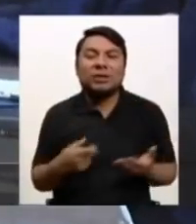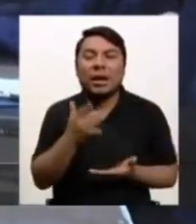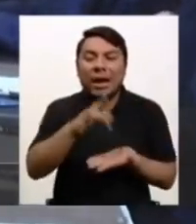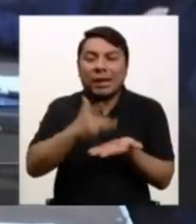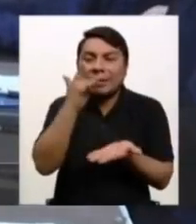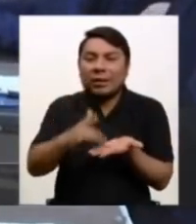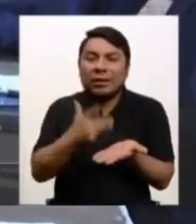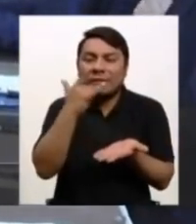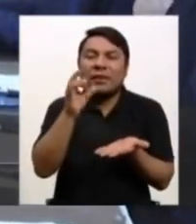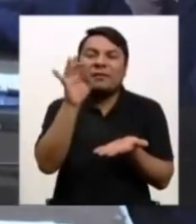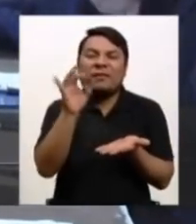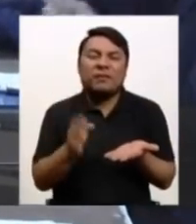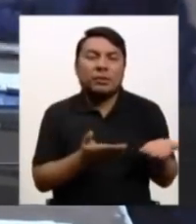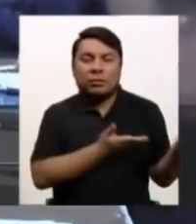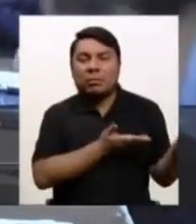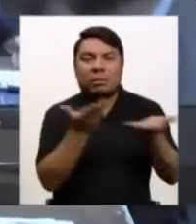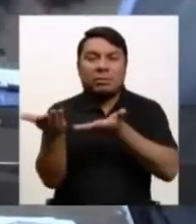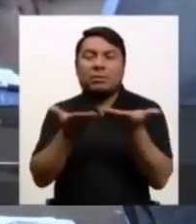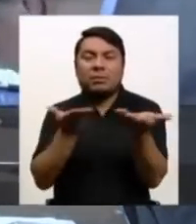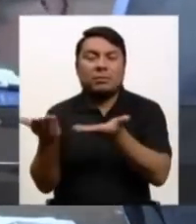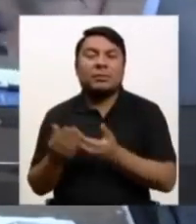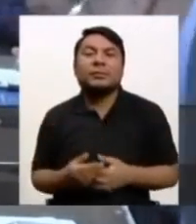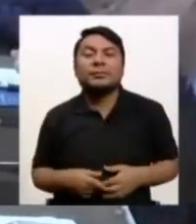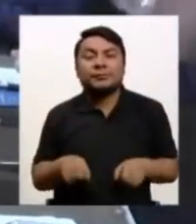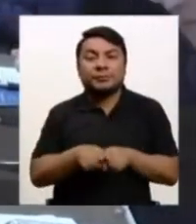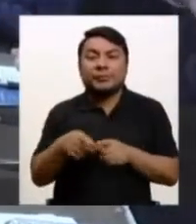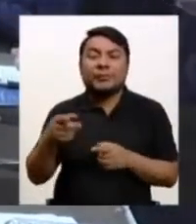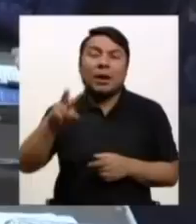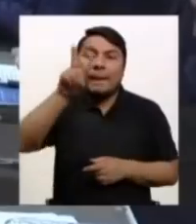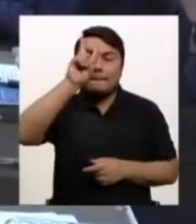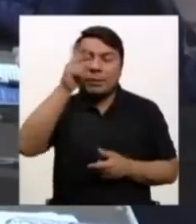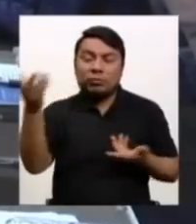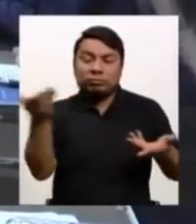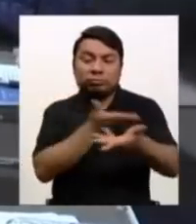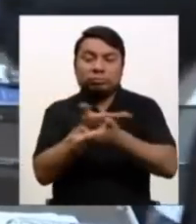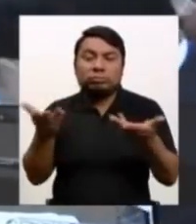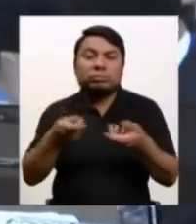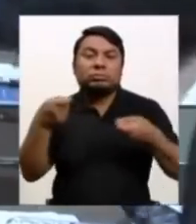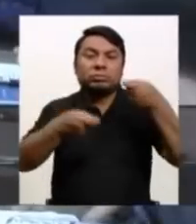otros. Y el intercambio comercial con Perú ha acumulado